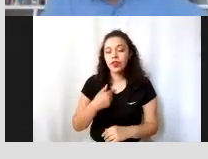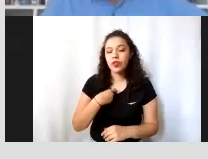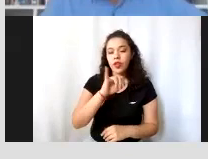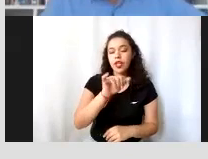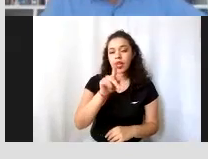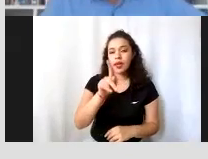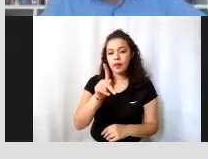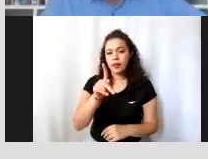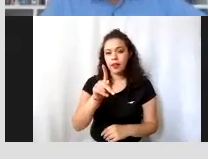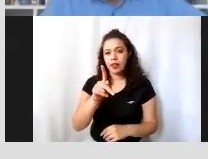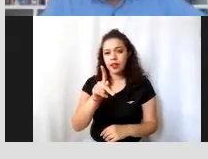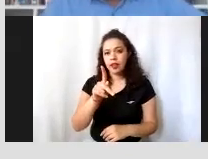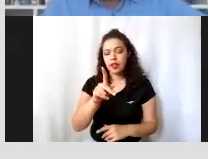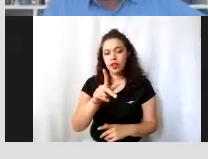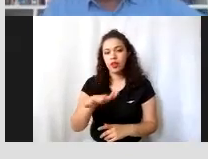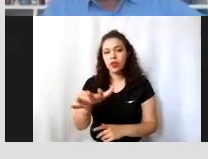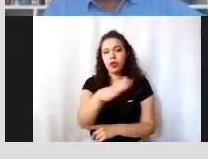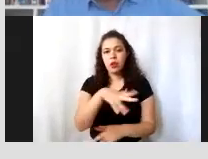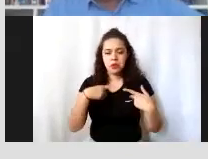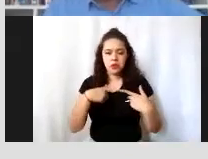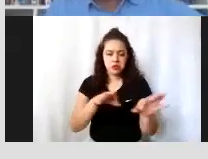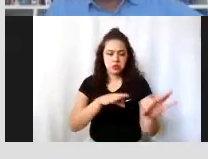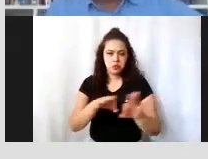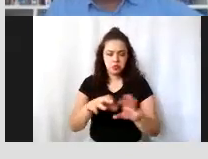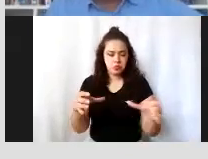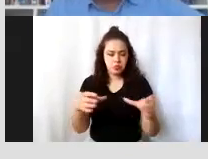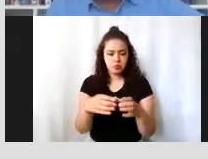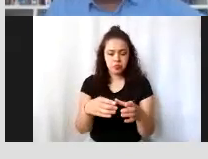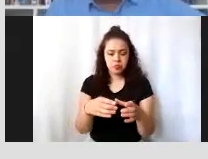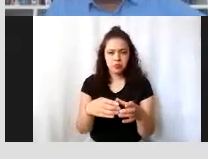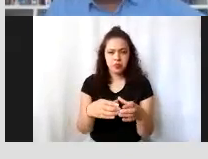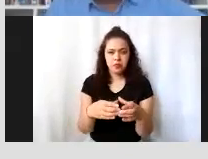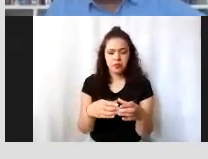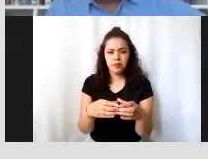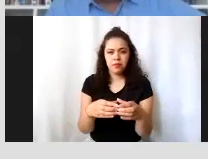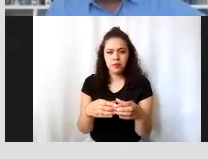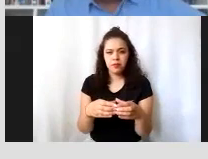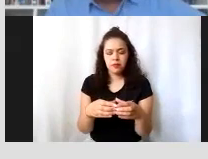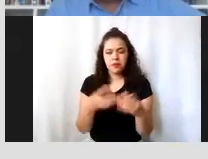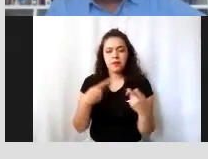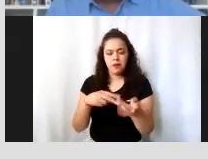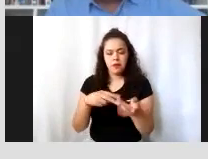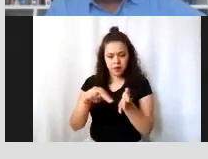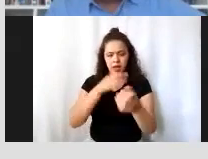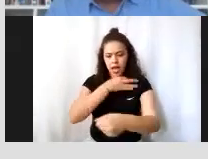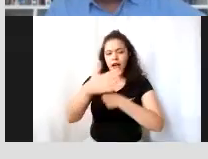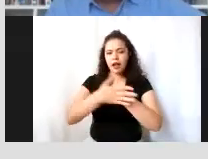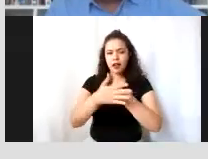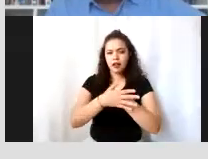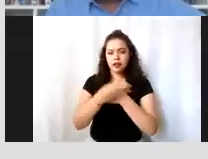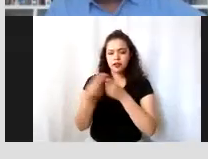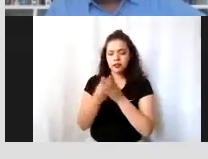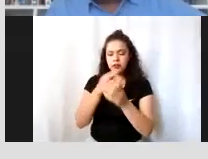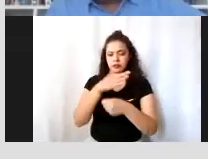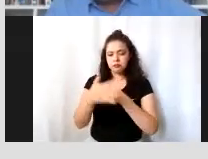trabaja con una cierta población, ¿no? ¿Mm? Esa población me firmó el aviso de privacidad porque yo voy a usar sus datos